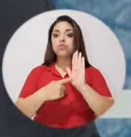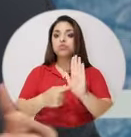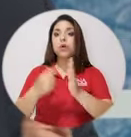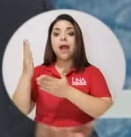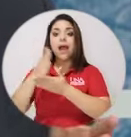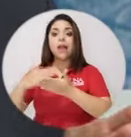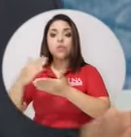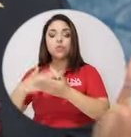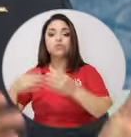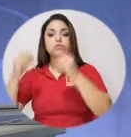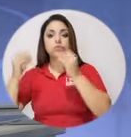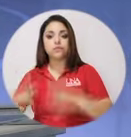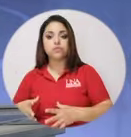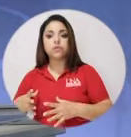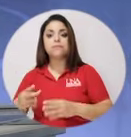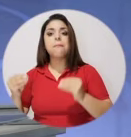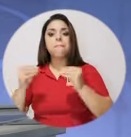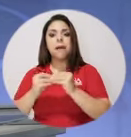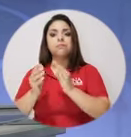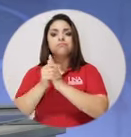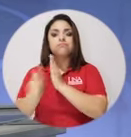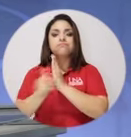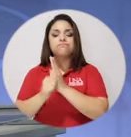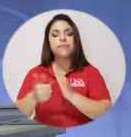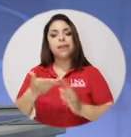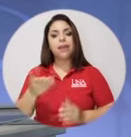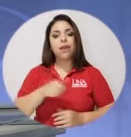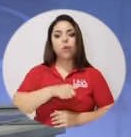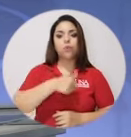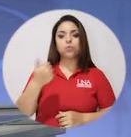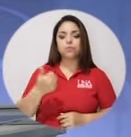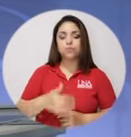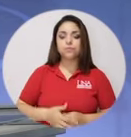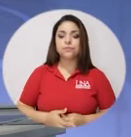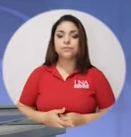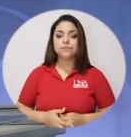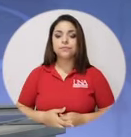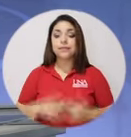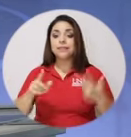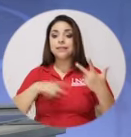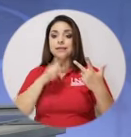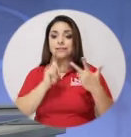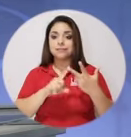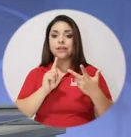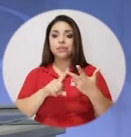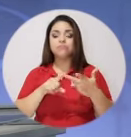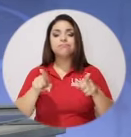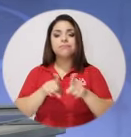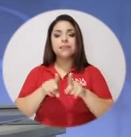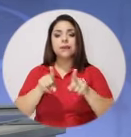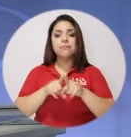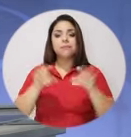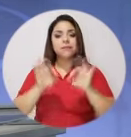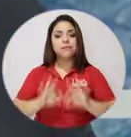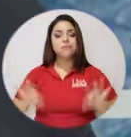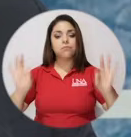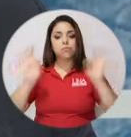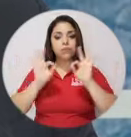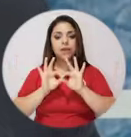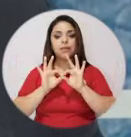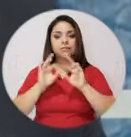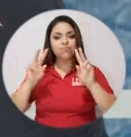que algunos podíamos estar más adelantados que otros y que otras. El tercer aspecto que es también